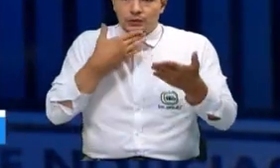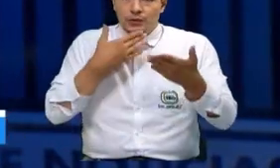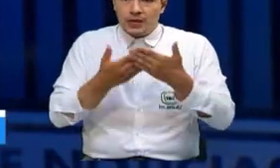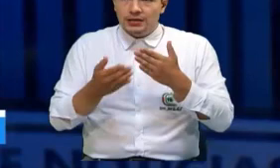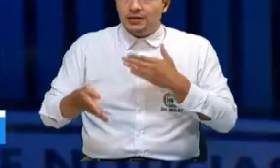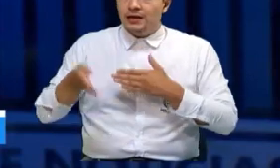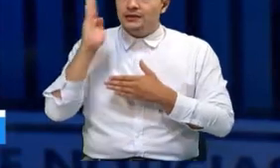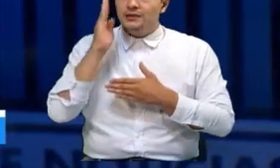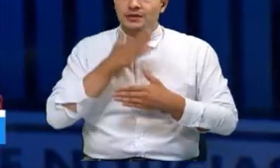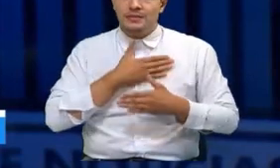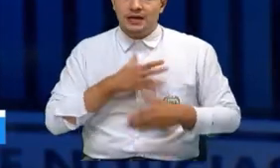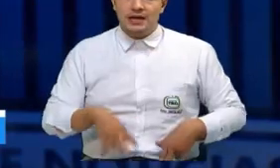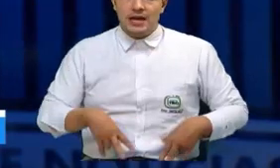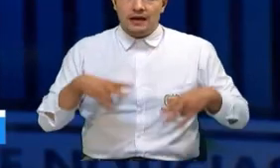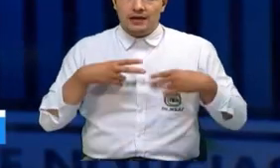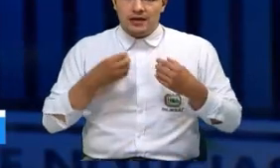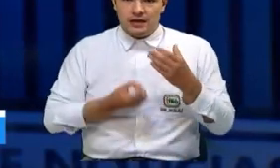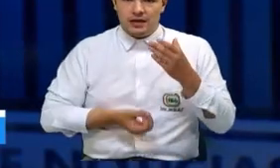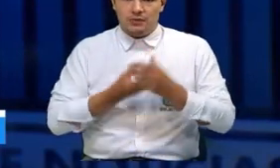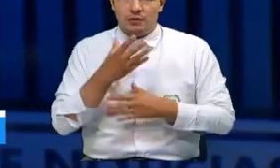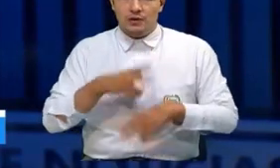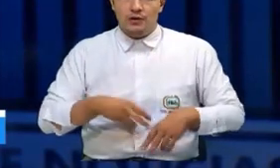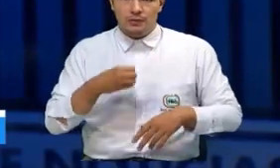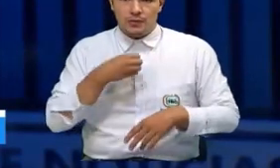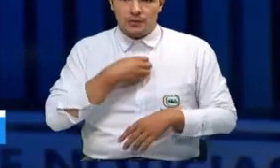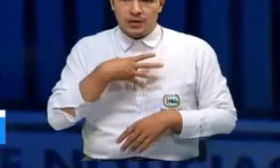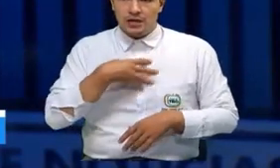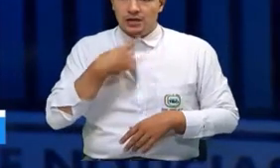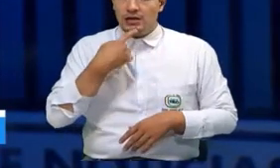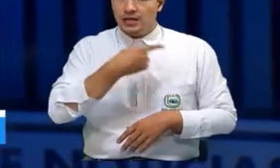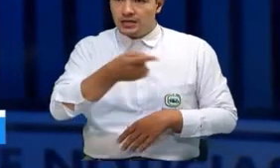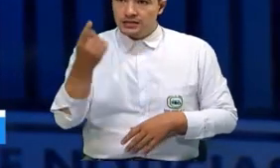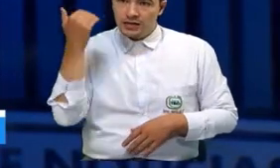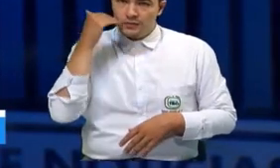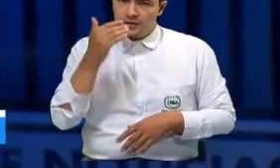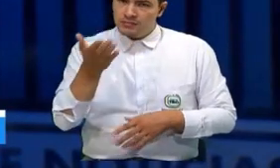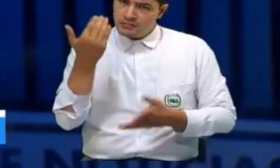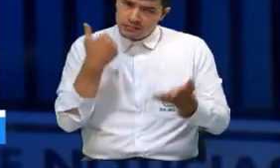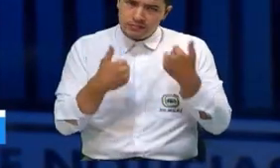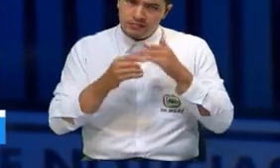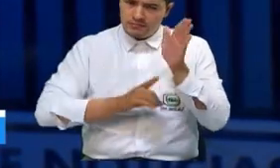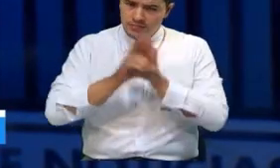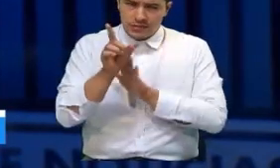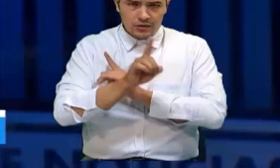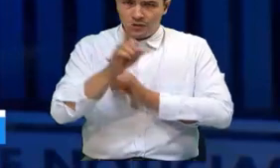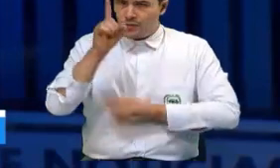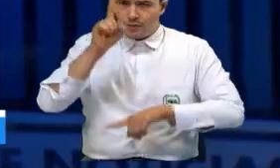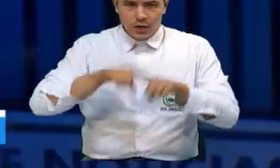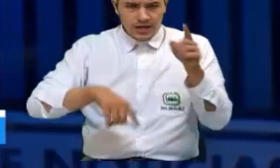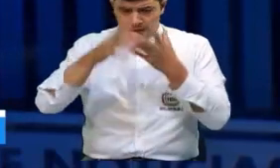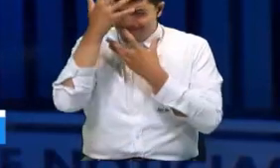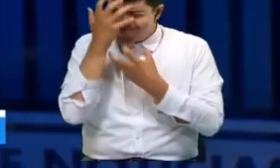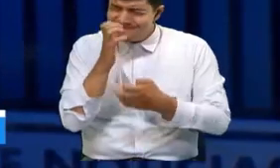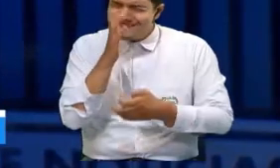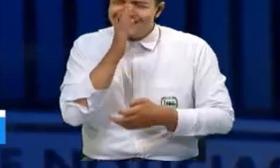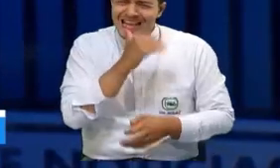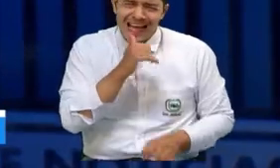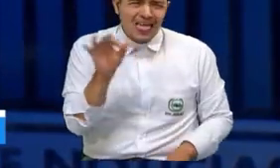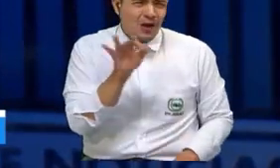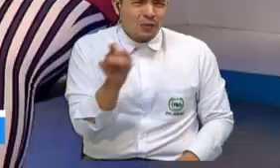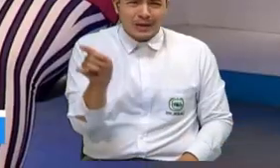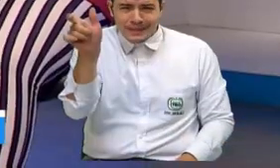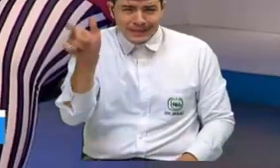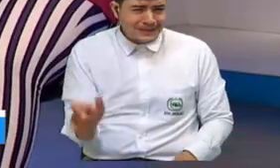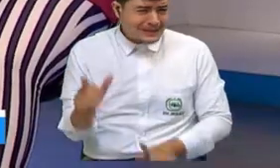Dios y a la vida por esta nueva oportunidad y decirle a todas las mujeres que están allá pues que echemos para adelante, que no nos podemos derrumbar por nada, ni mucho menos por